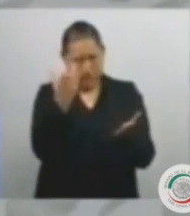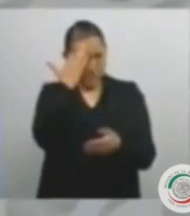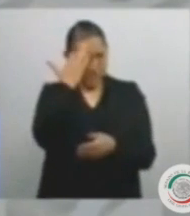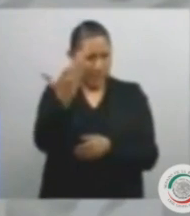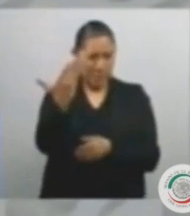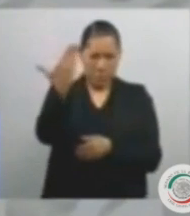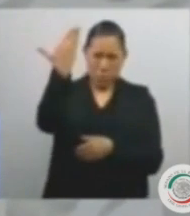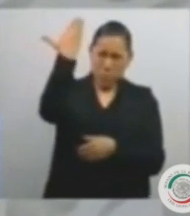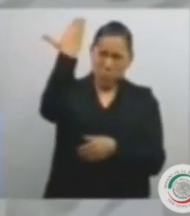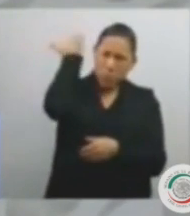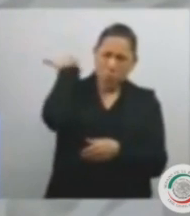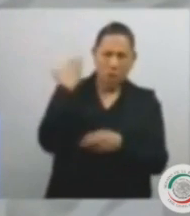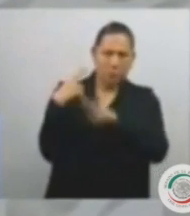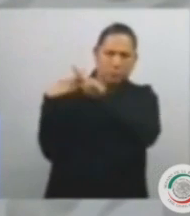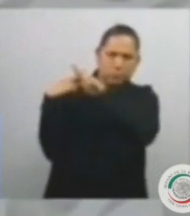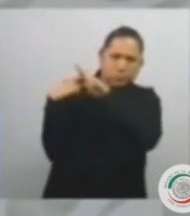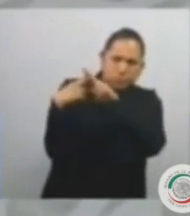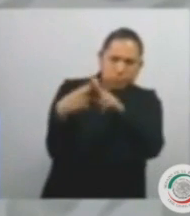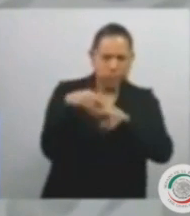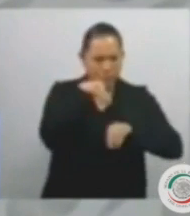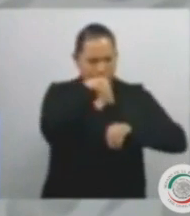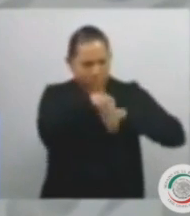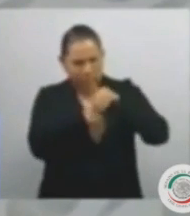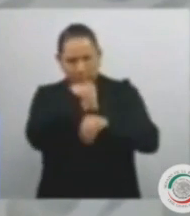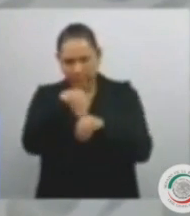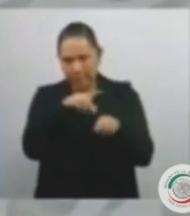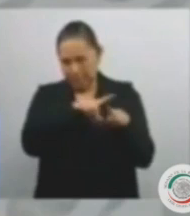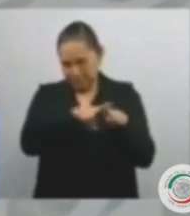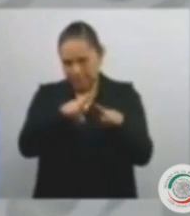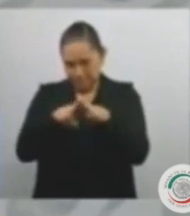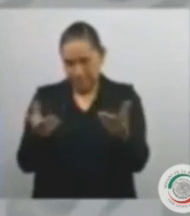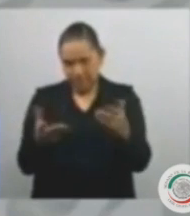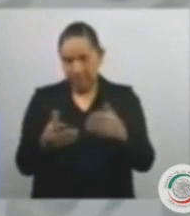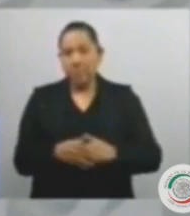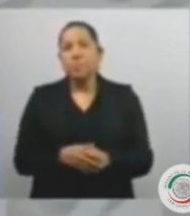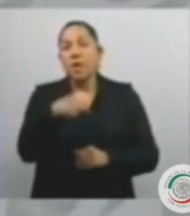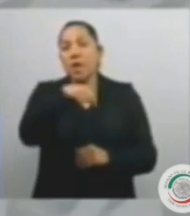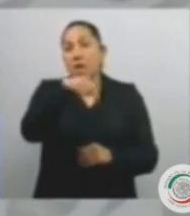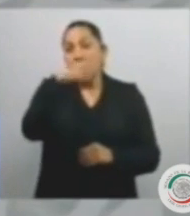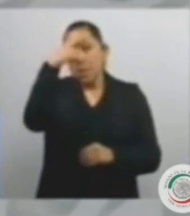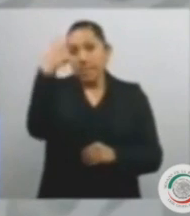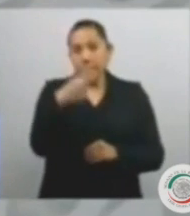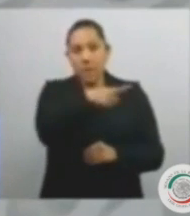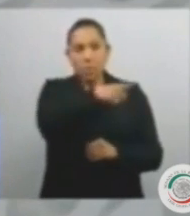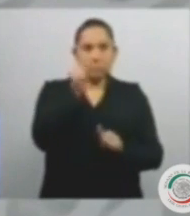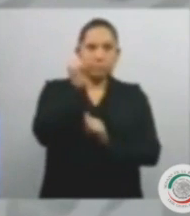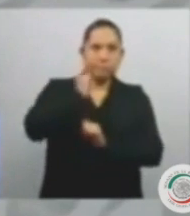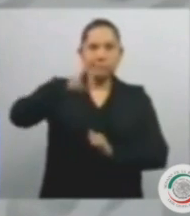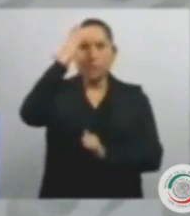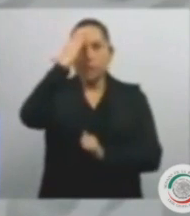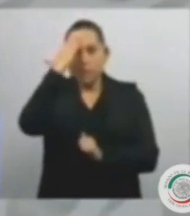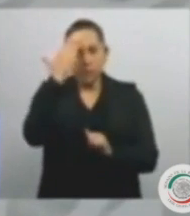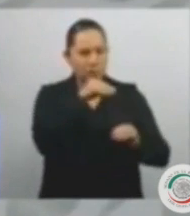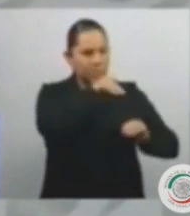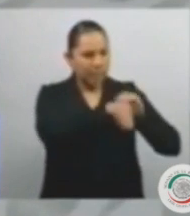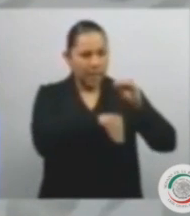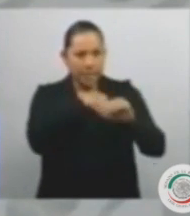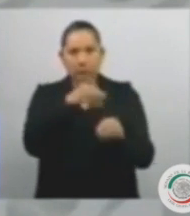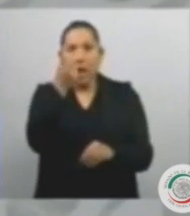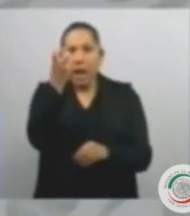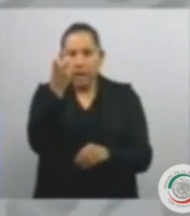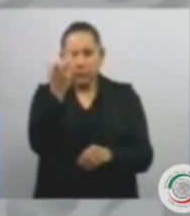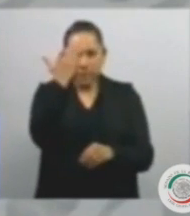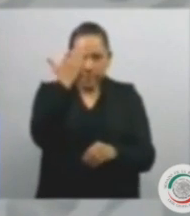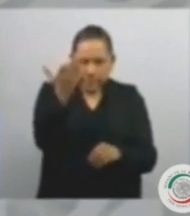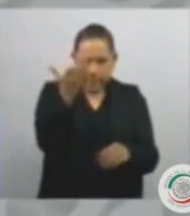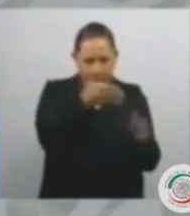aquí representados y buena parte de los liderazgos políticos del país han sufrido en distintos momentos de la historia